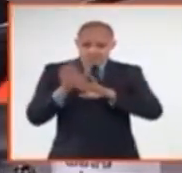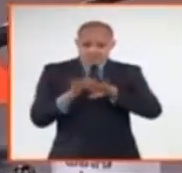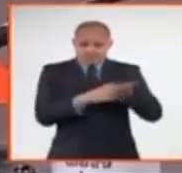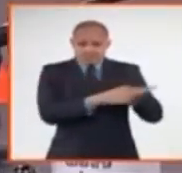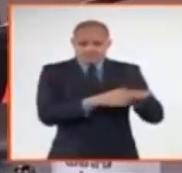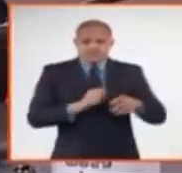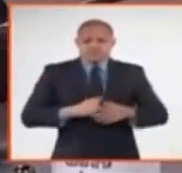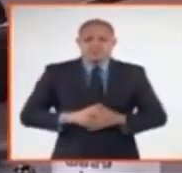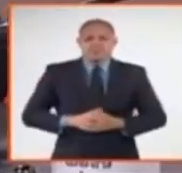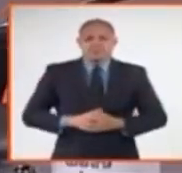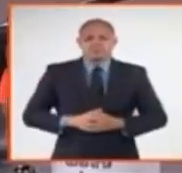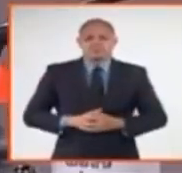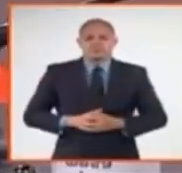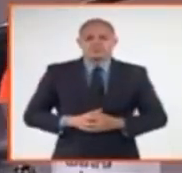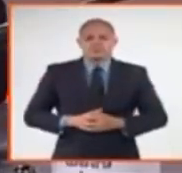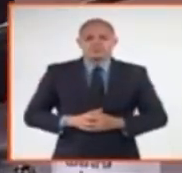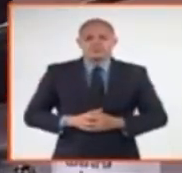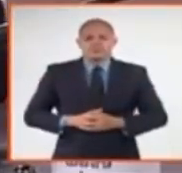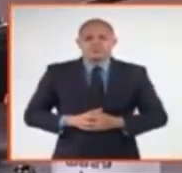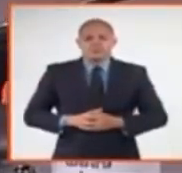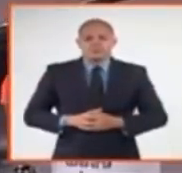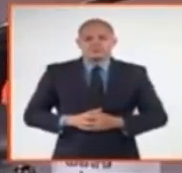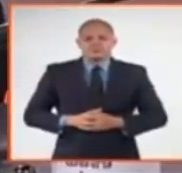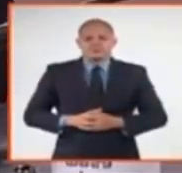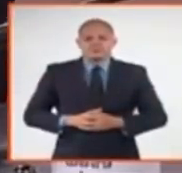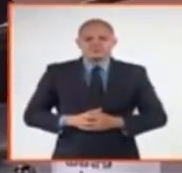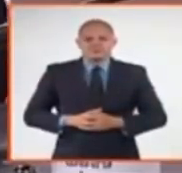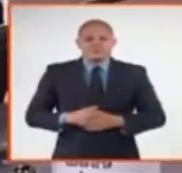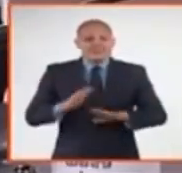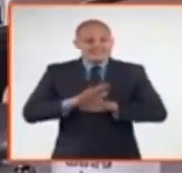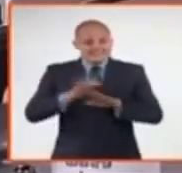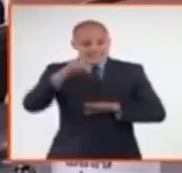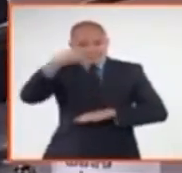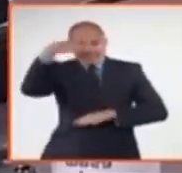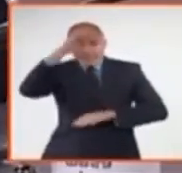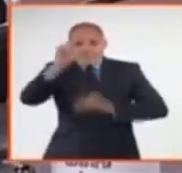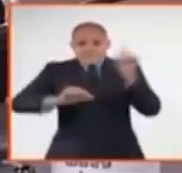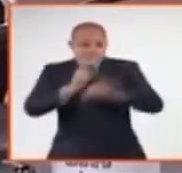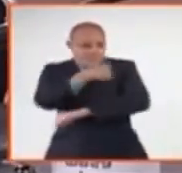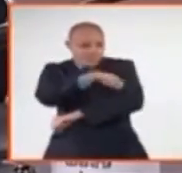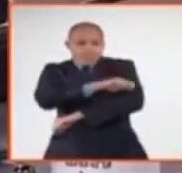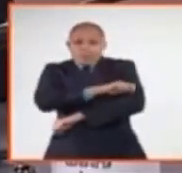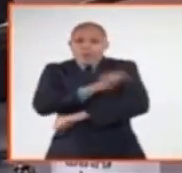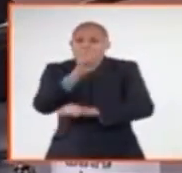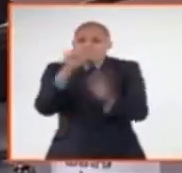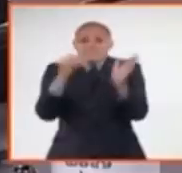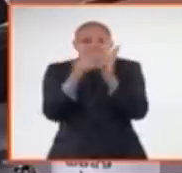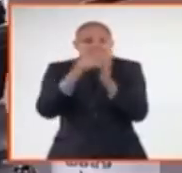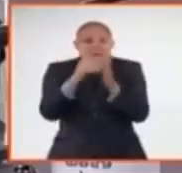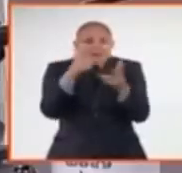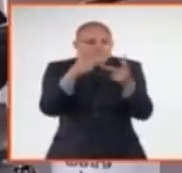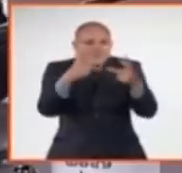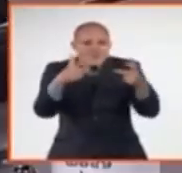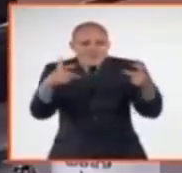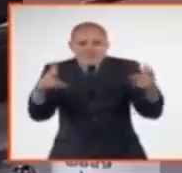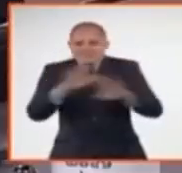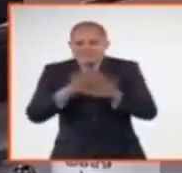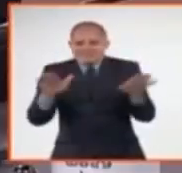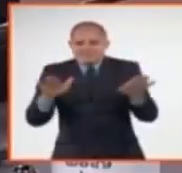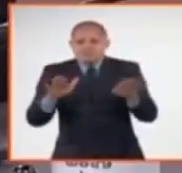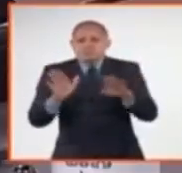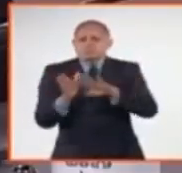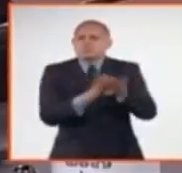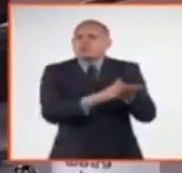pero de millones de cubanos tienen en sus brazos abdalá y mambisa viene siendo una esperanza de la que también queremos hablar hoy